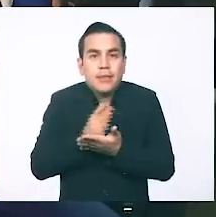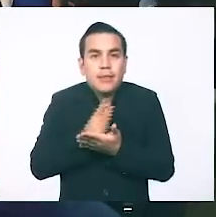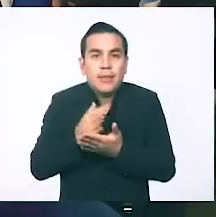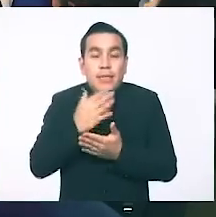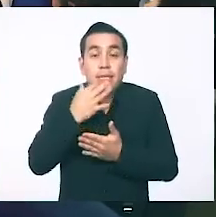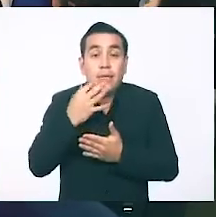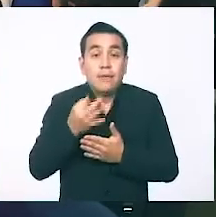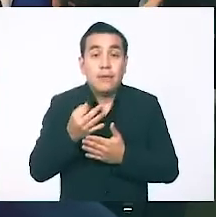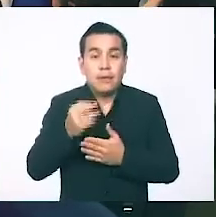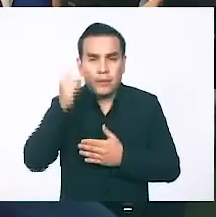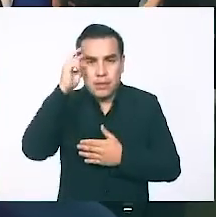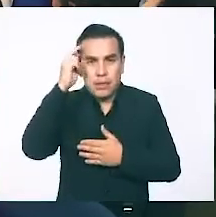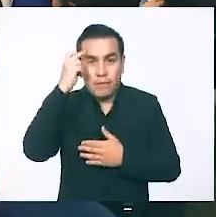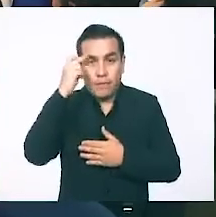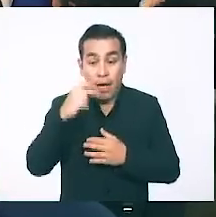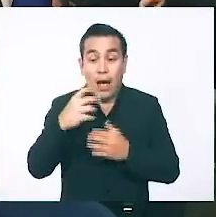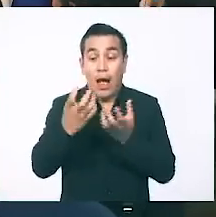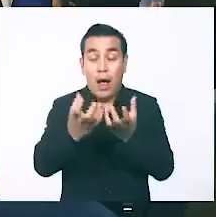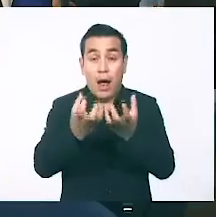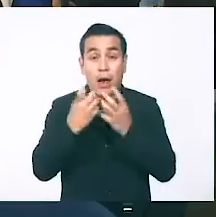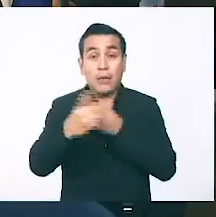una mayoría para no usarla.